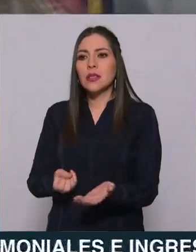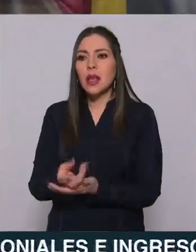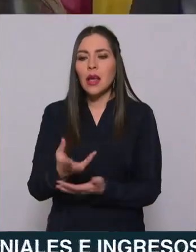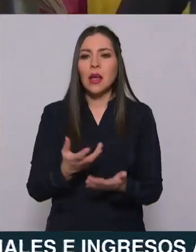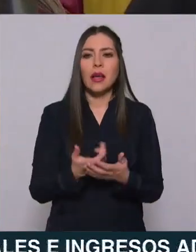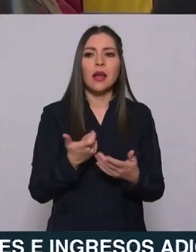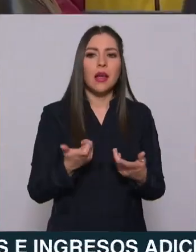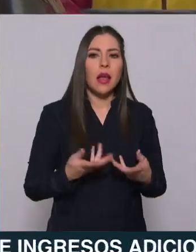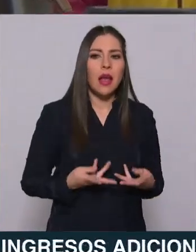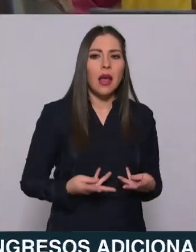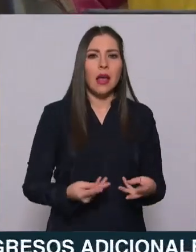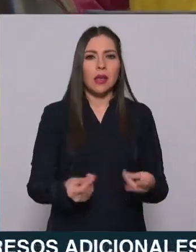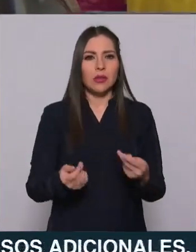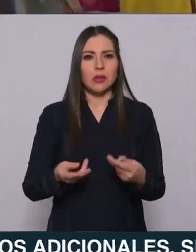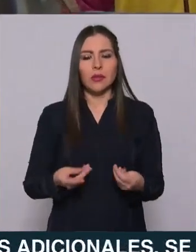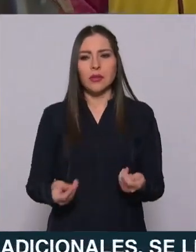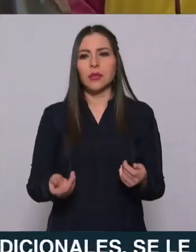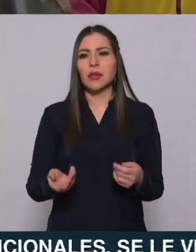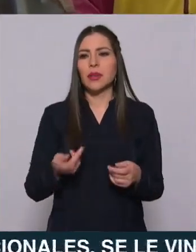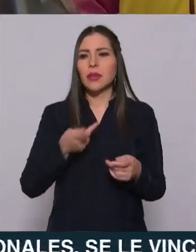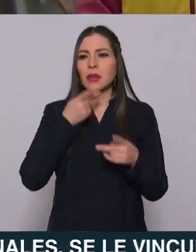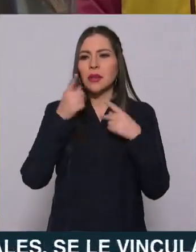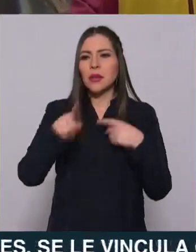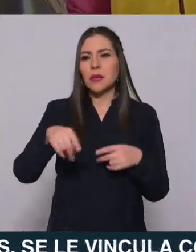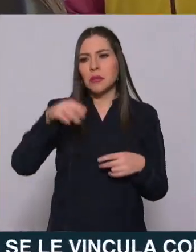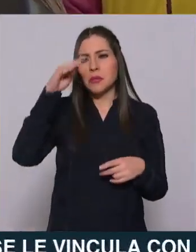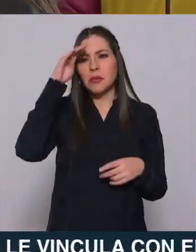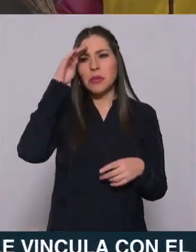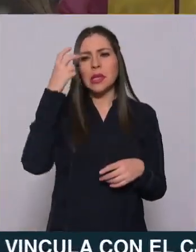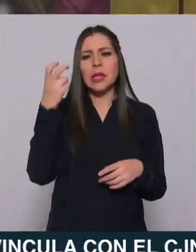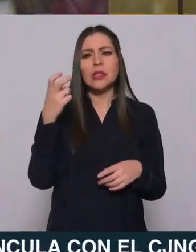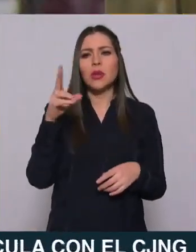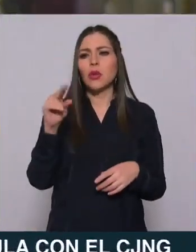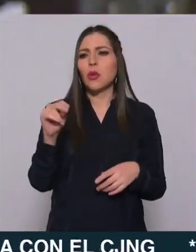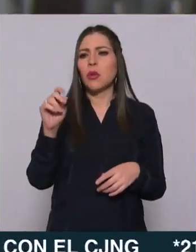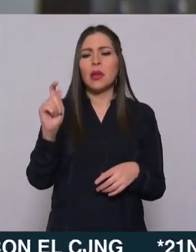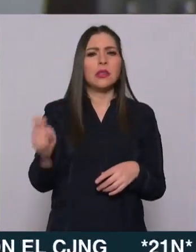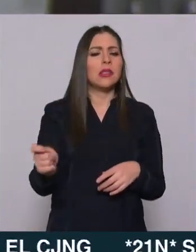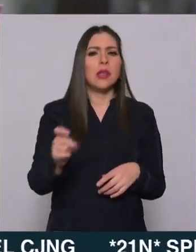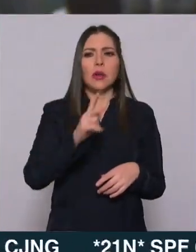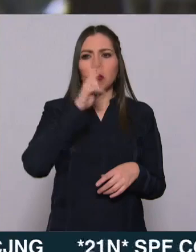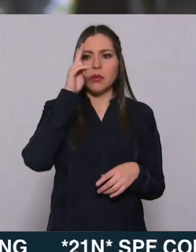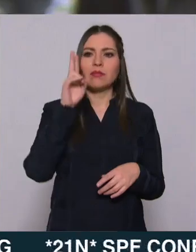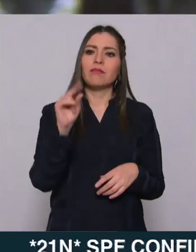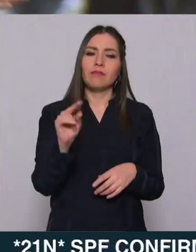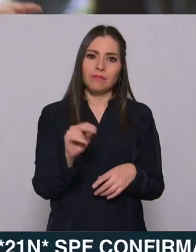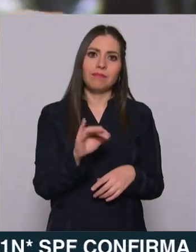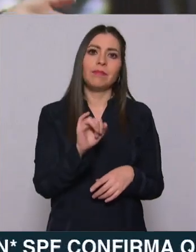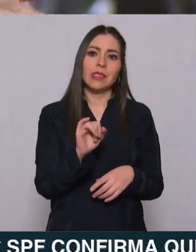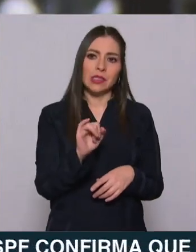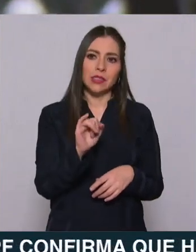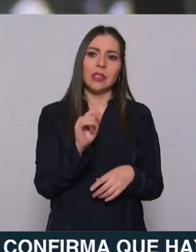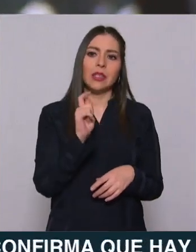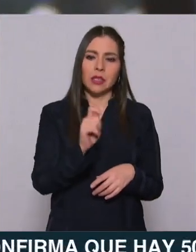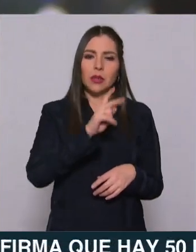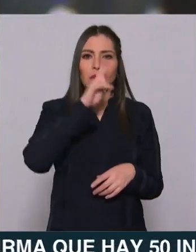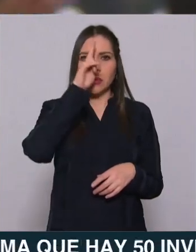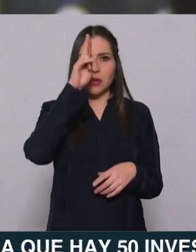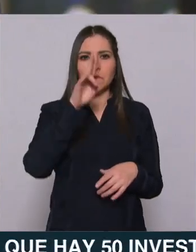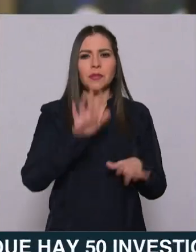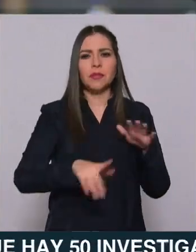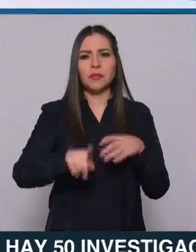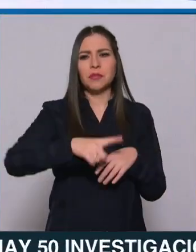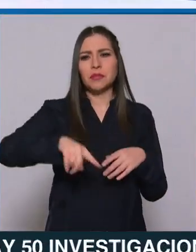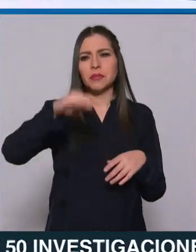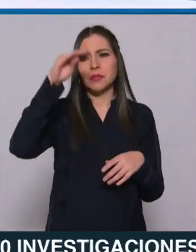los gastos, las palabras, pensamos que no es una forma de violencia, pero es una forma de violencia, ¿no? Pensamos muchas